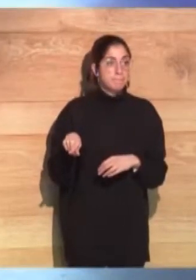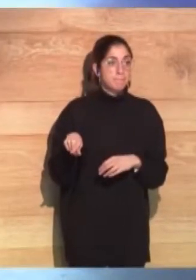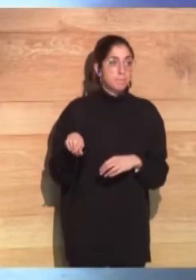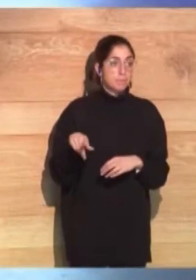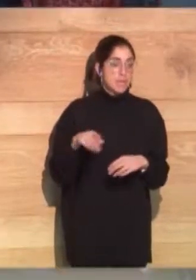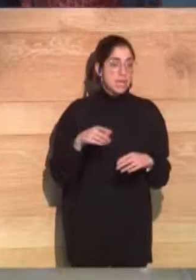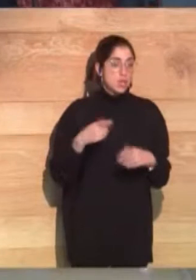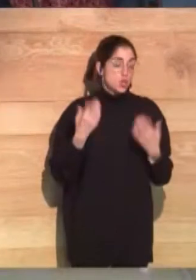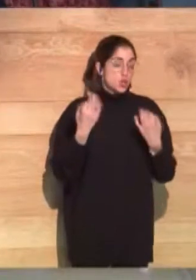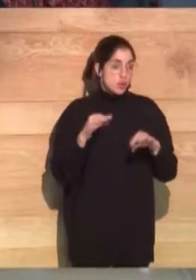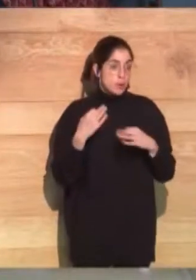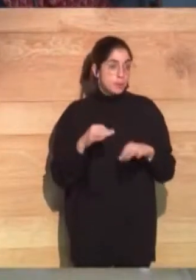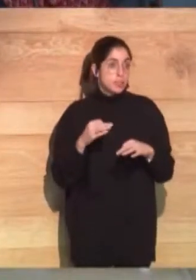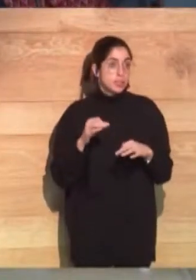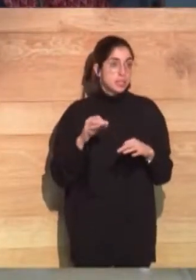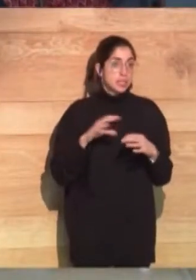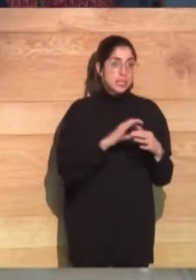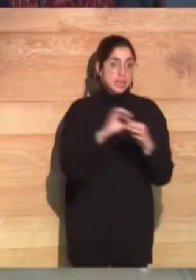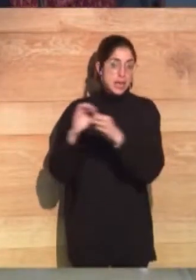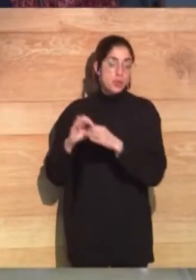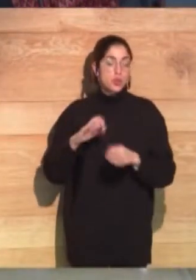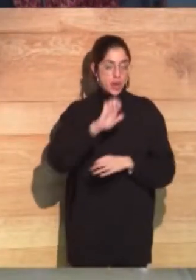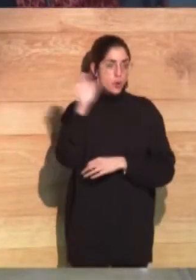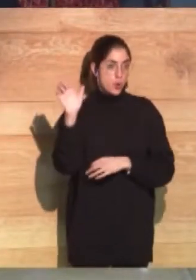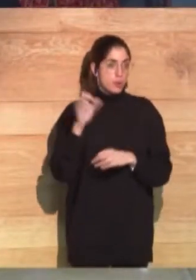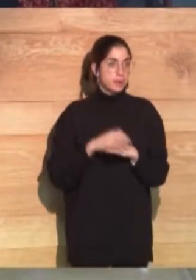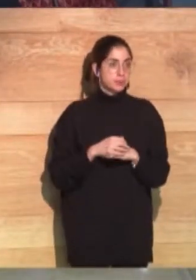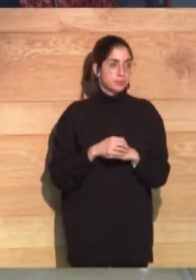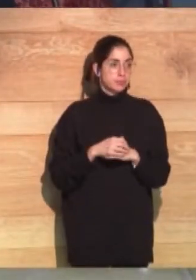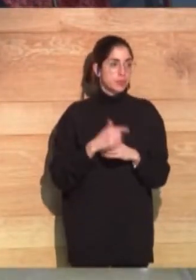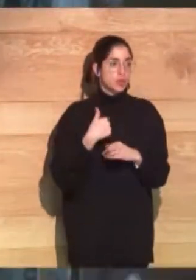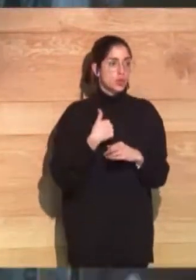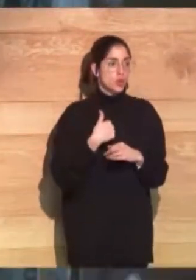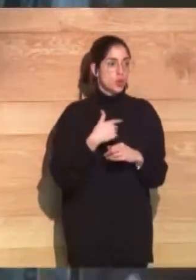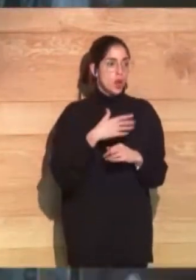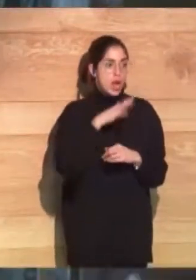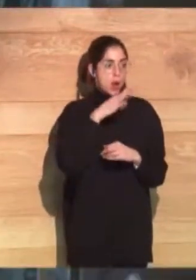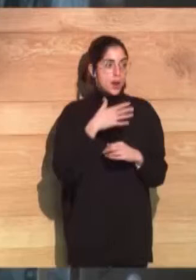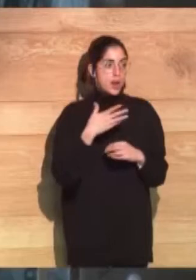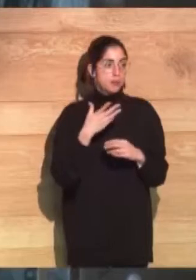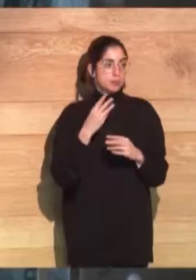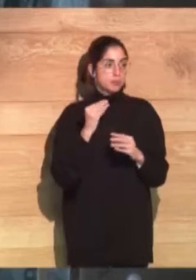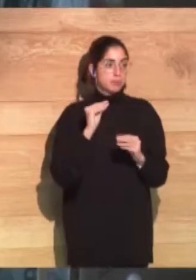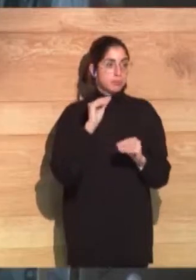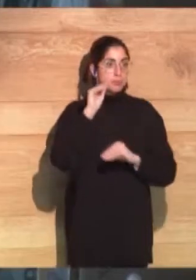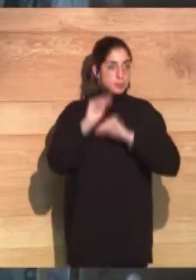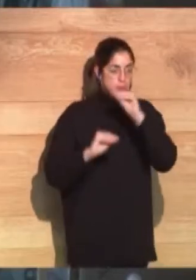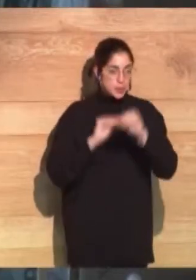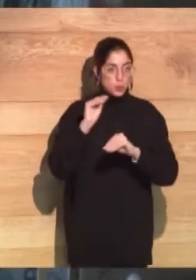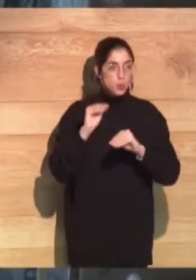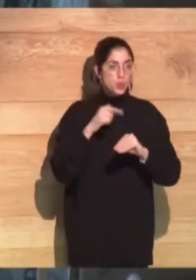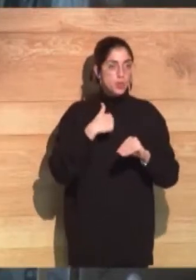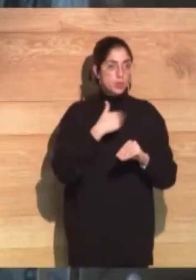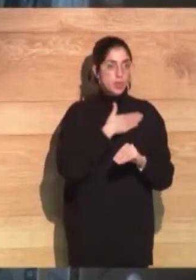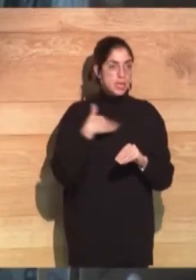originalmente y sus sociedades tienen fuertes relaciones con Europa. Voy a plantear esta pregunta en inglés, ya que parece que